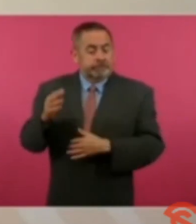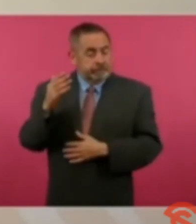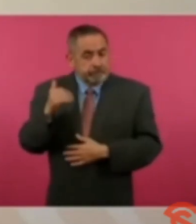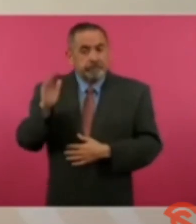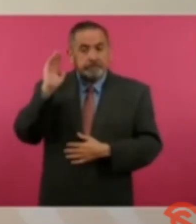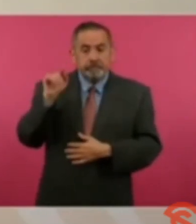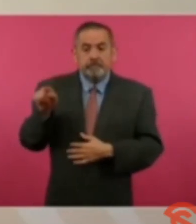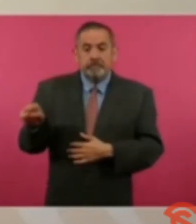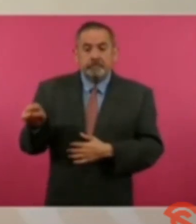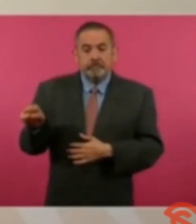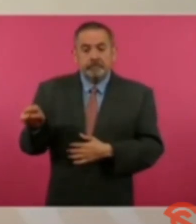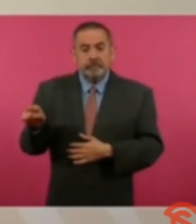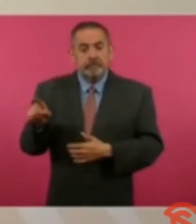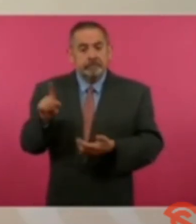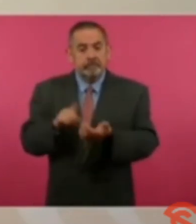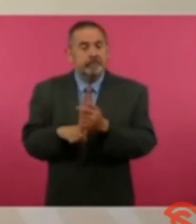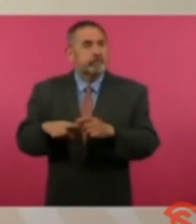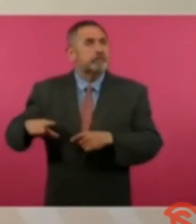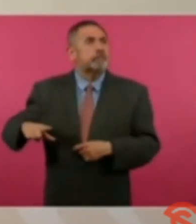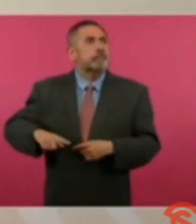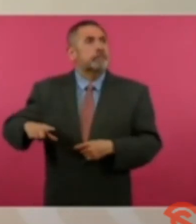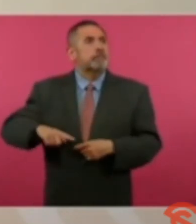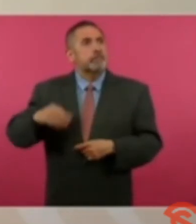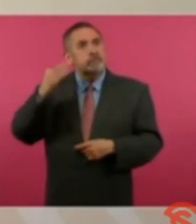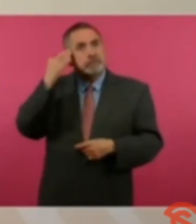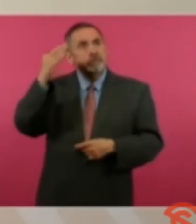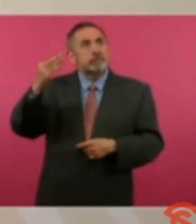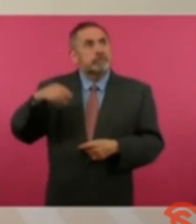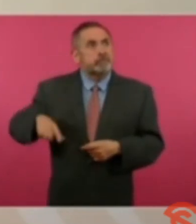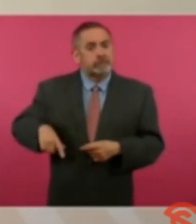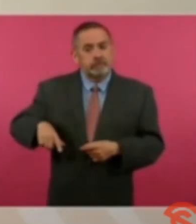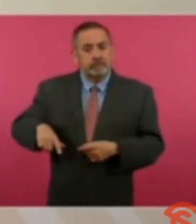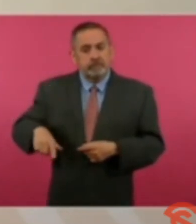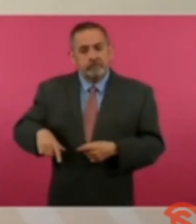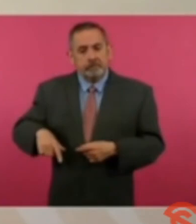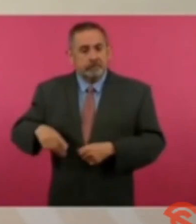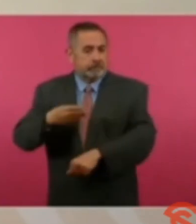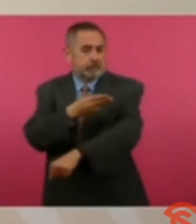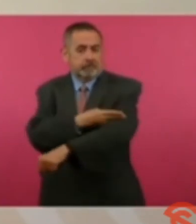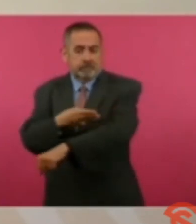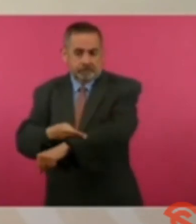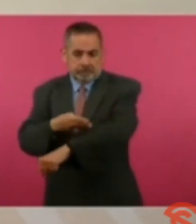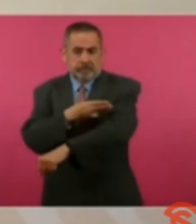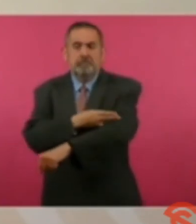desde el gobierno de Francisco I. Madero,